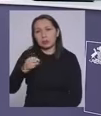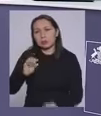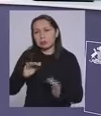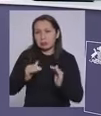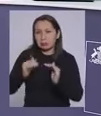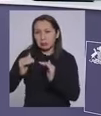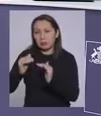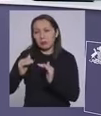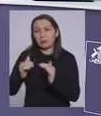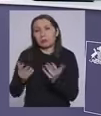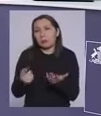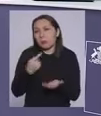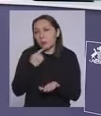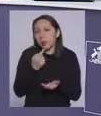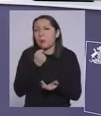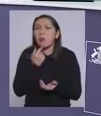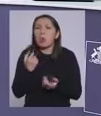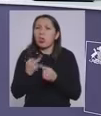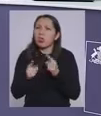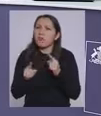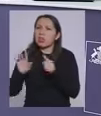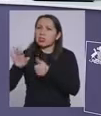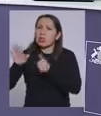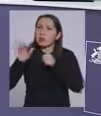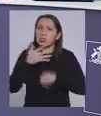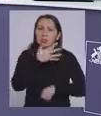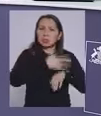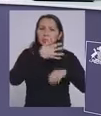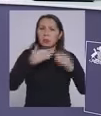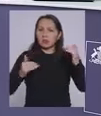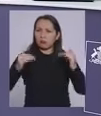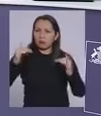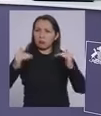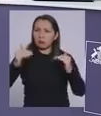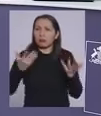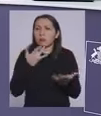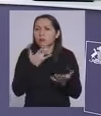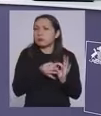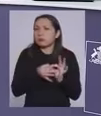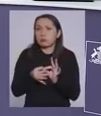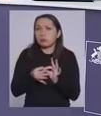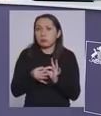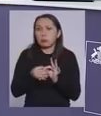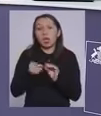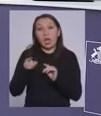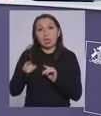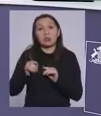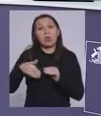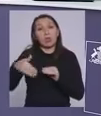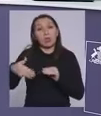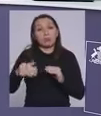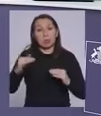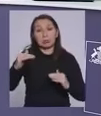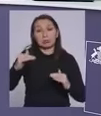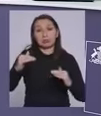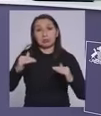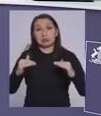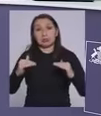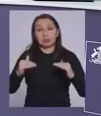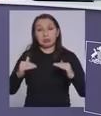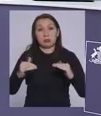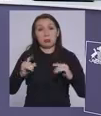más. Quería preguntarle a qué se debe esa diferencia y si es que se va a normalizar o se va en el fondo